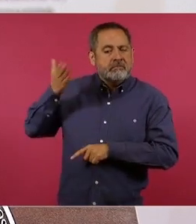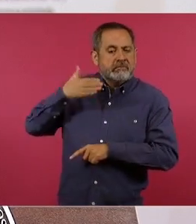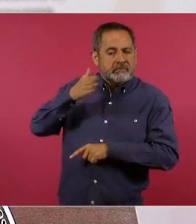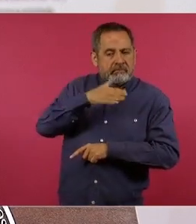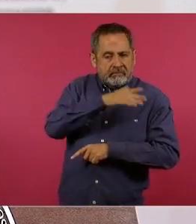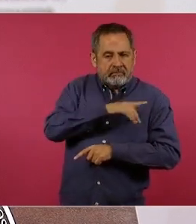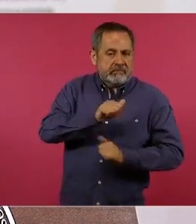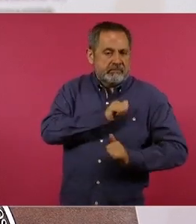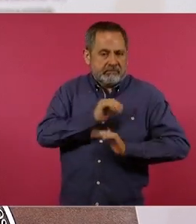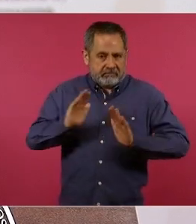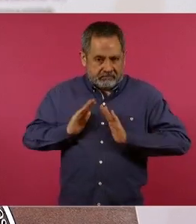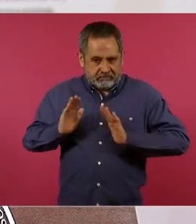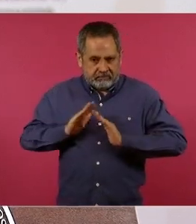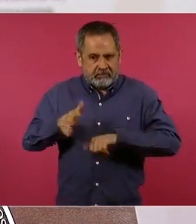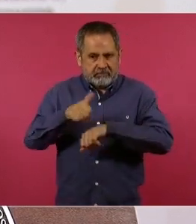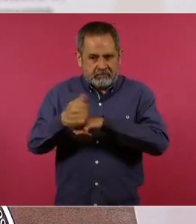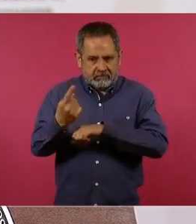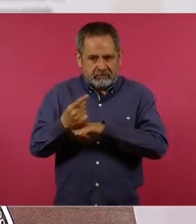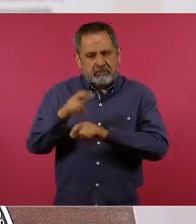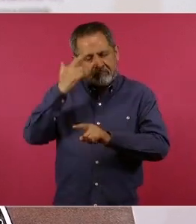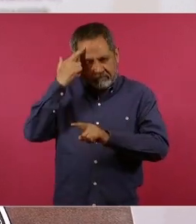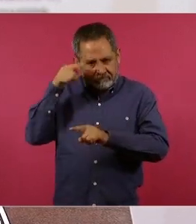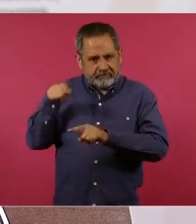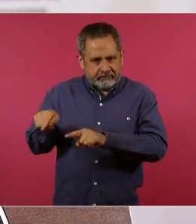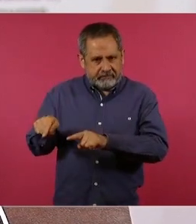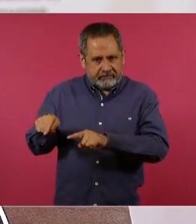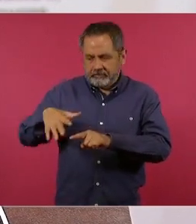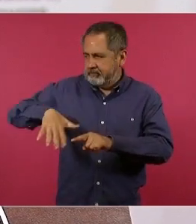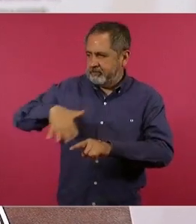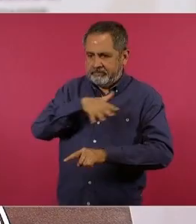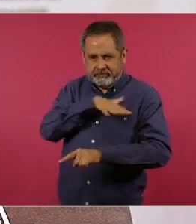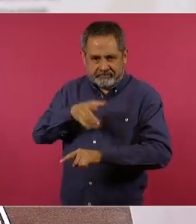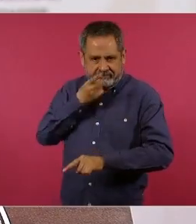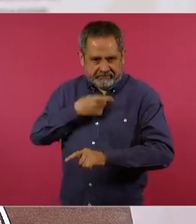base aérea militar número 1, como lo mencionó hace momentos mi general Pastor.